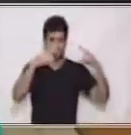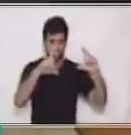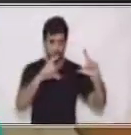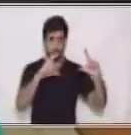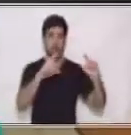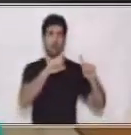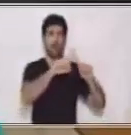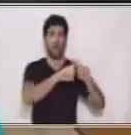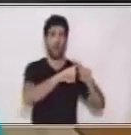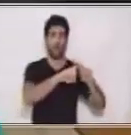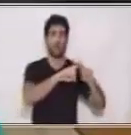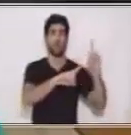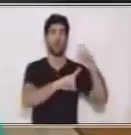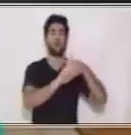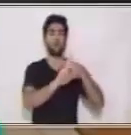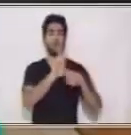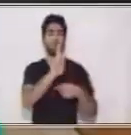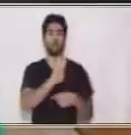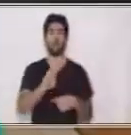más 3x más 6